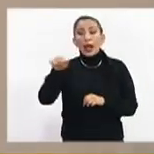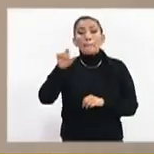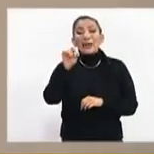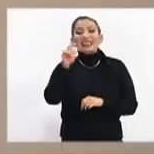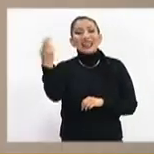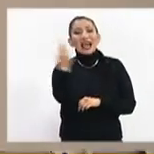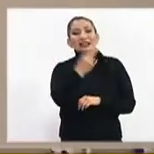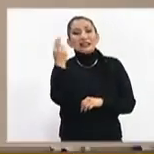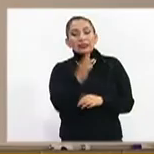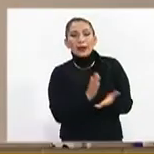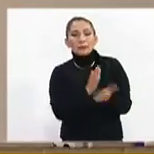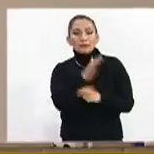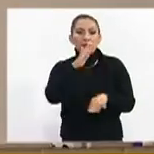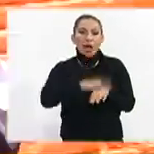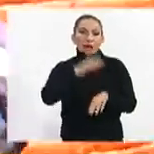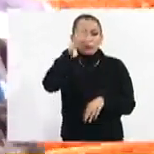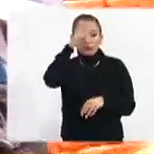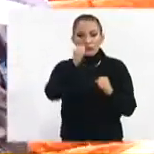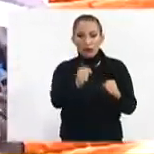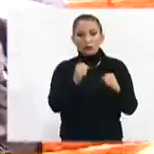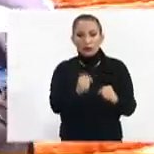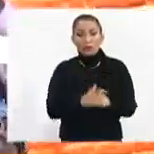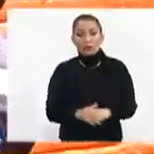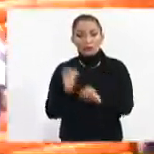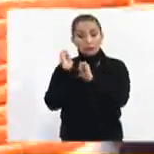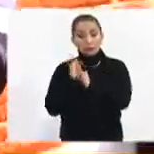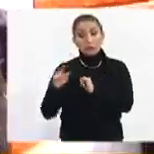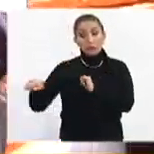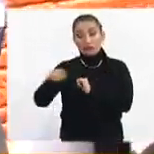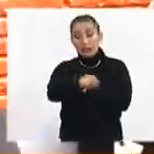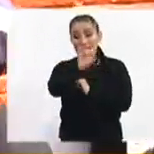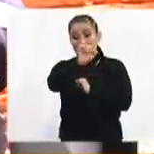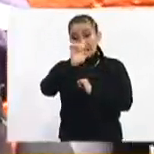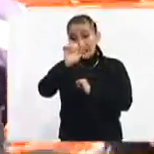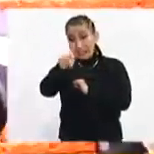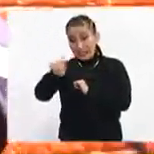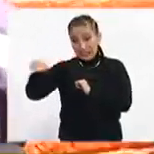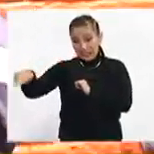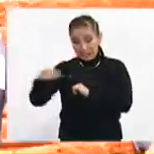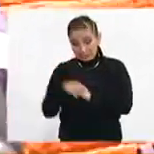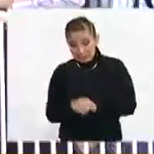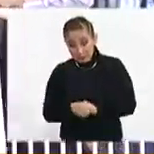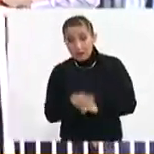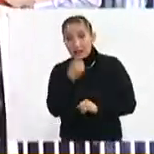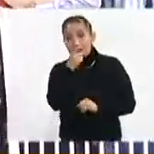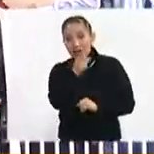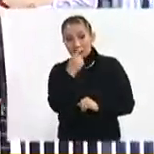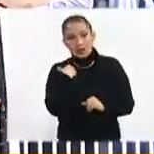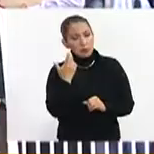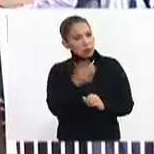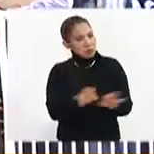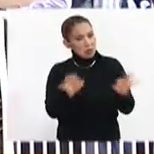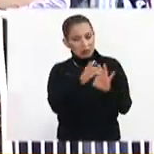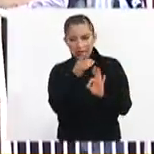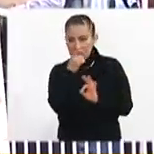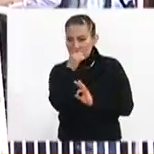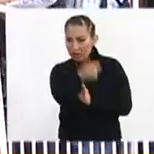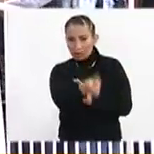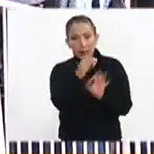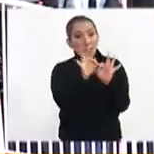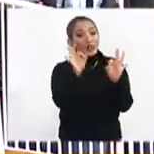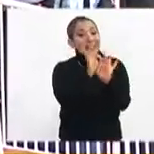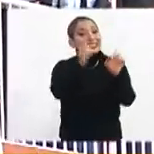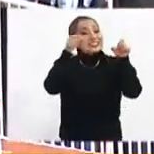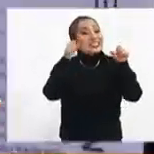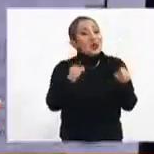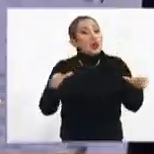20 requieren una intervención mayor. Las autoridades de la Secretaría de Educación Pública han sido enfáticas en que es más importante